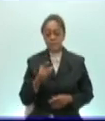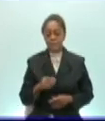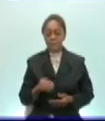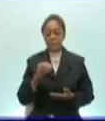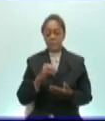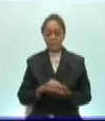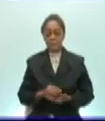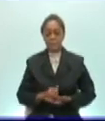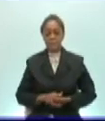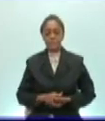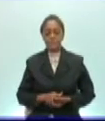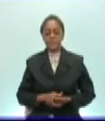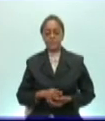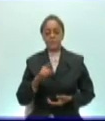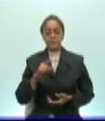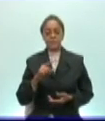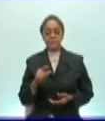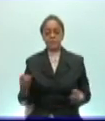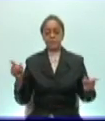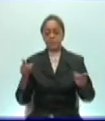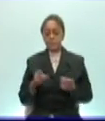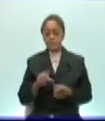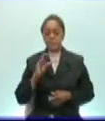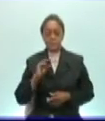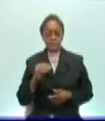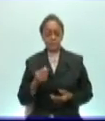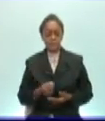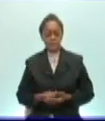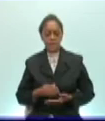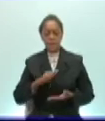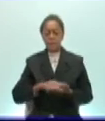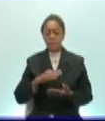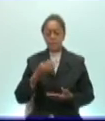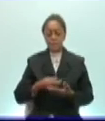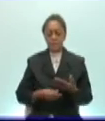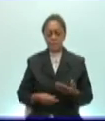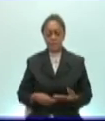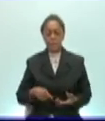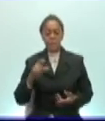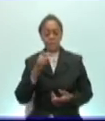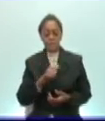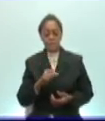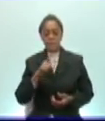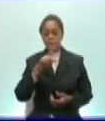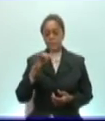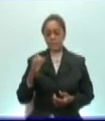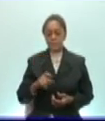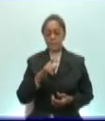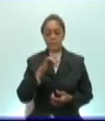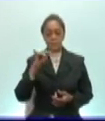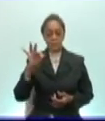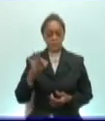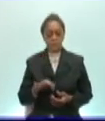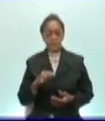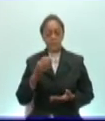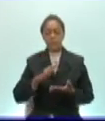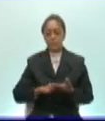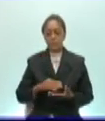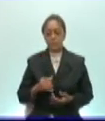la esencia. Por lo tanto, cuando yo resumo, que tengo que decir que el Tratado de París, 10 de diciembre del 98, es un documento de